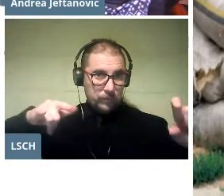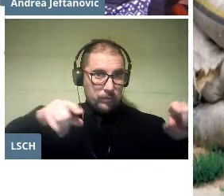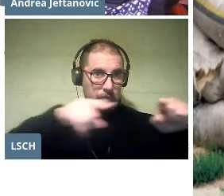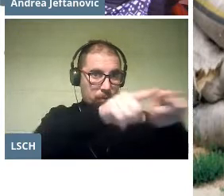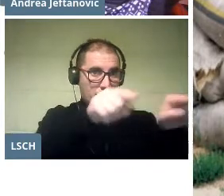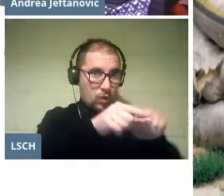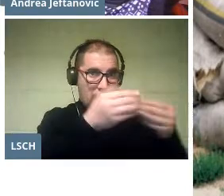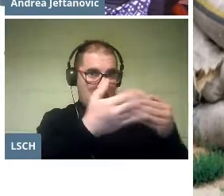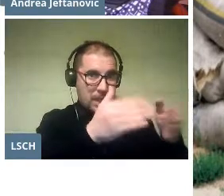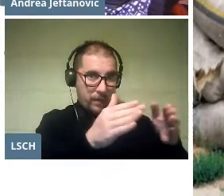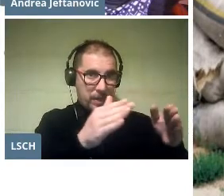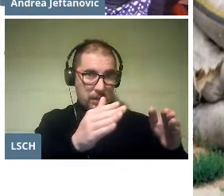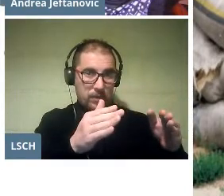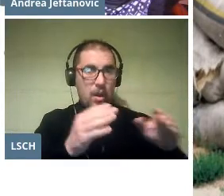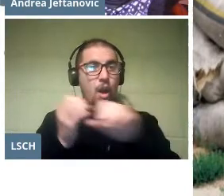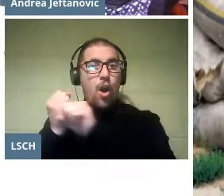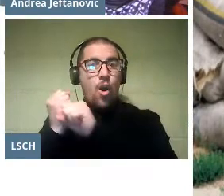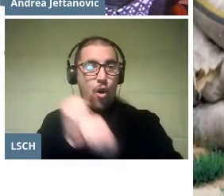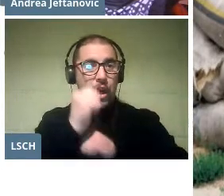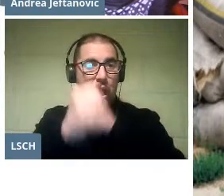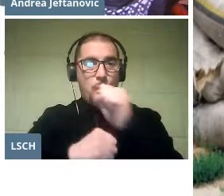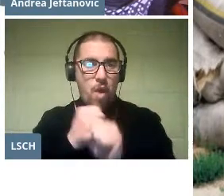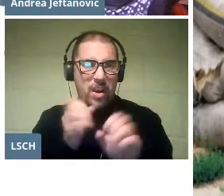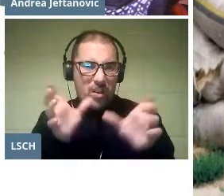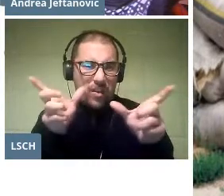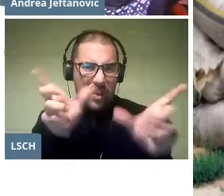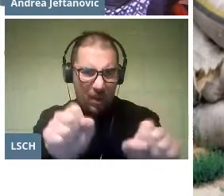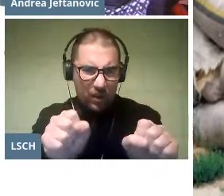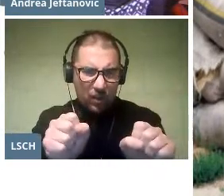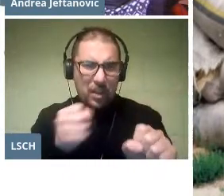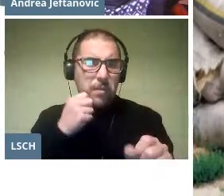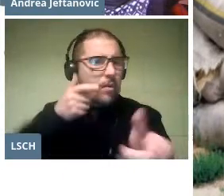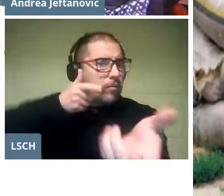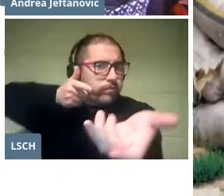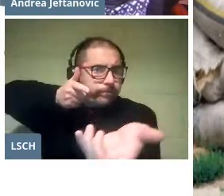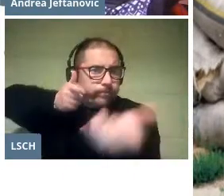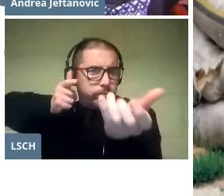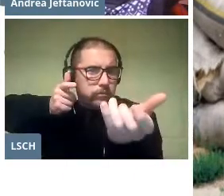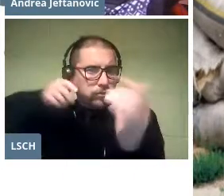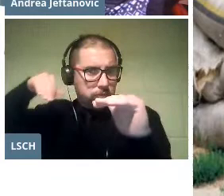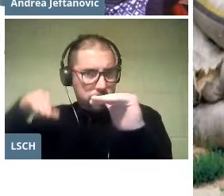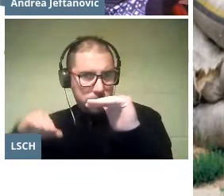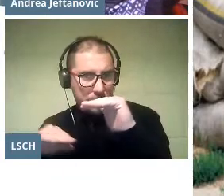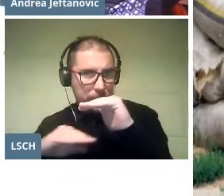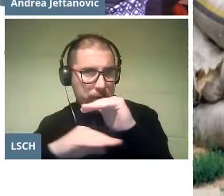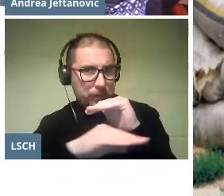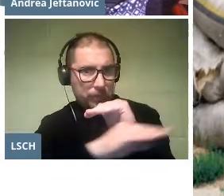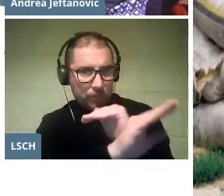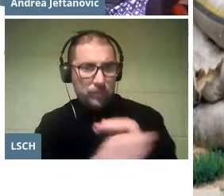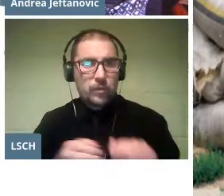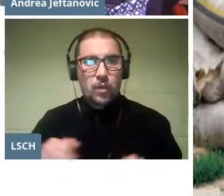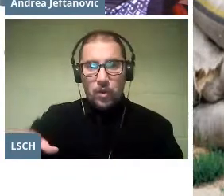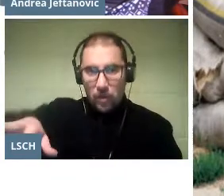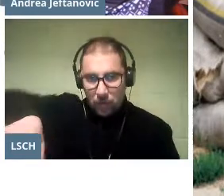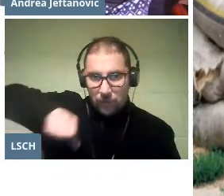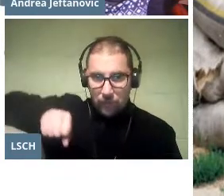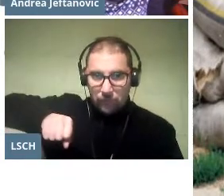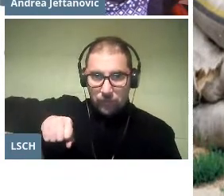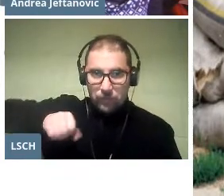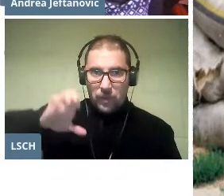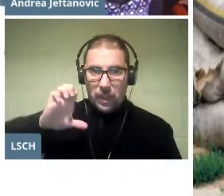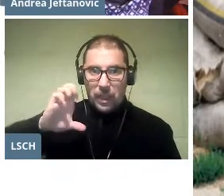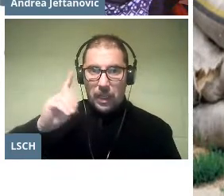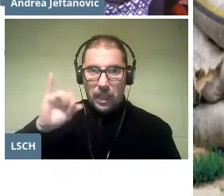Budmir para resistir los años de asedio y los francotiradores. Lo recorrí de la mano de Eddie